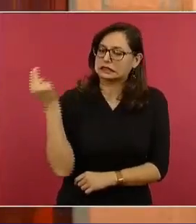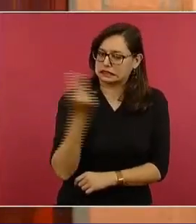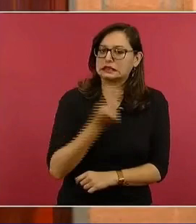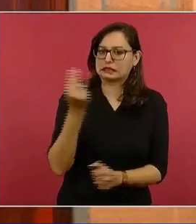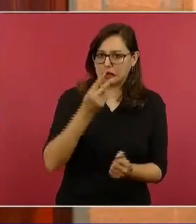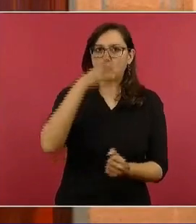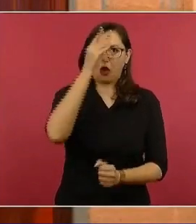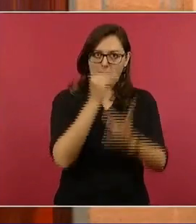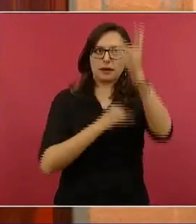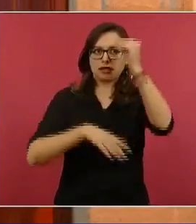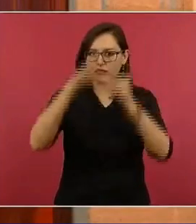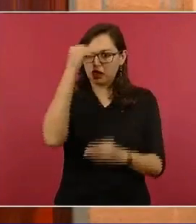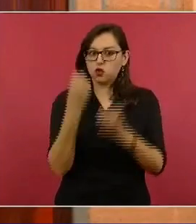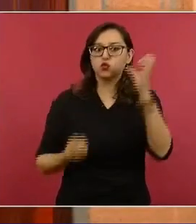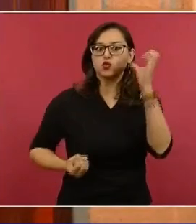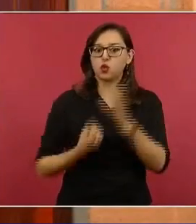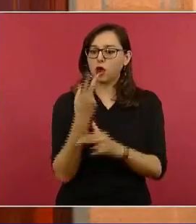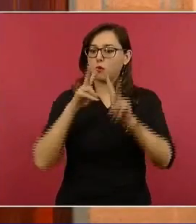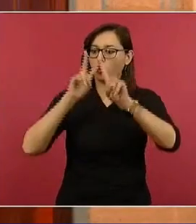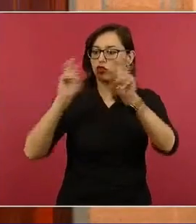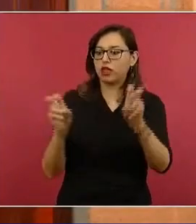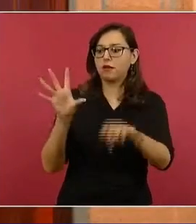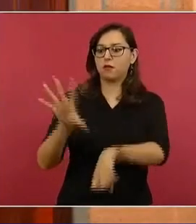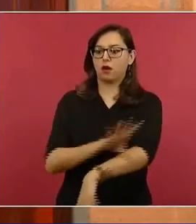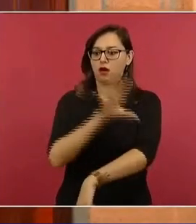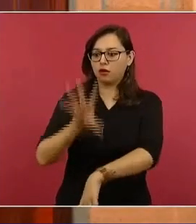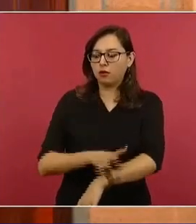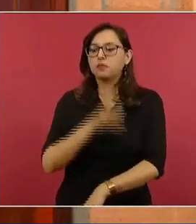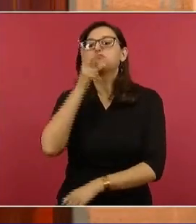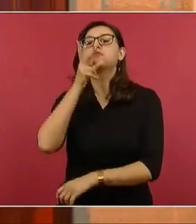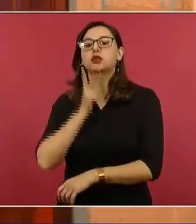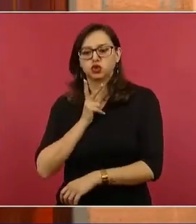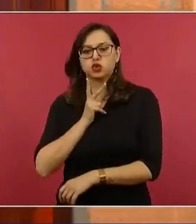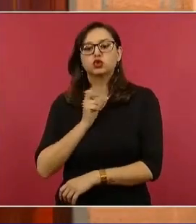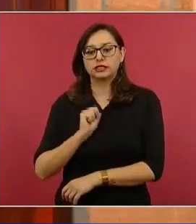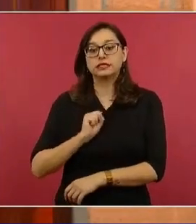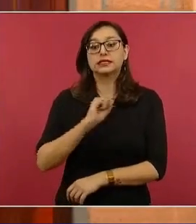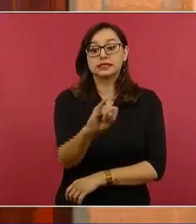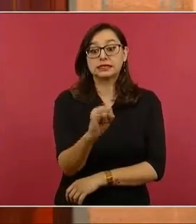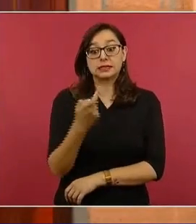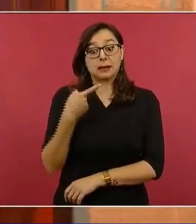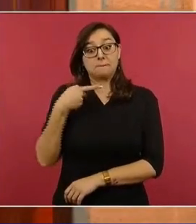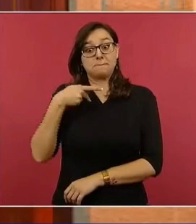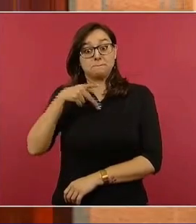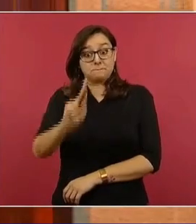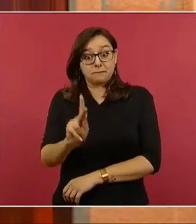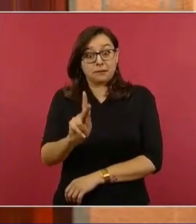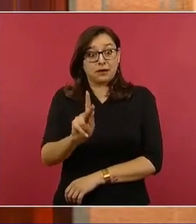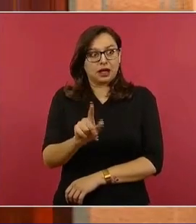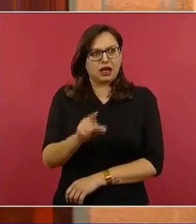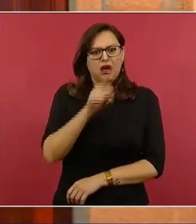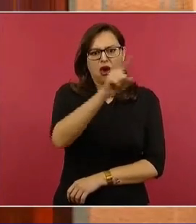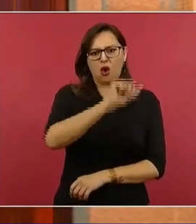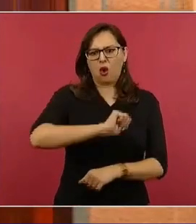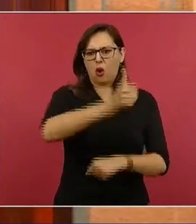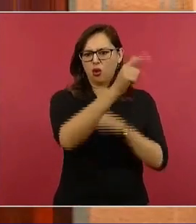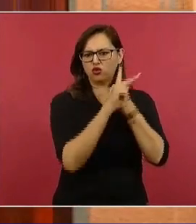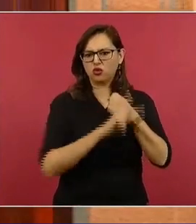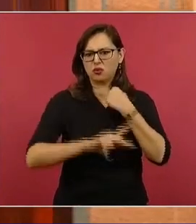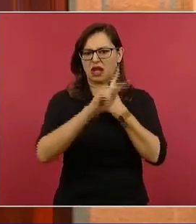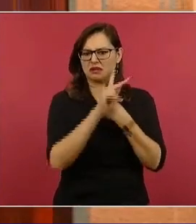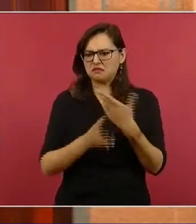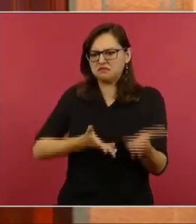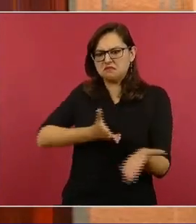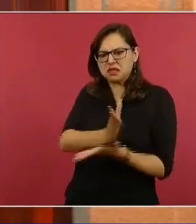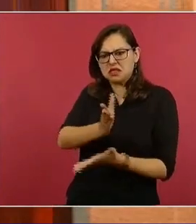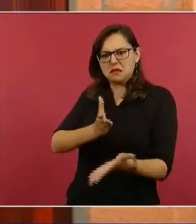Pero para ello, ningún extranjero necesita convertirse en accionista de las